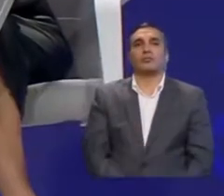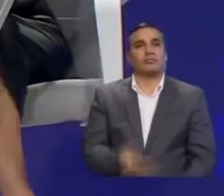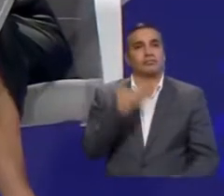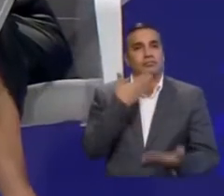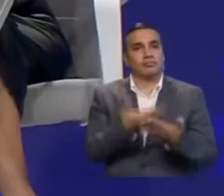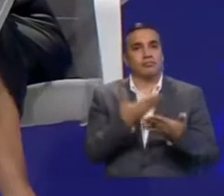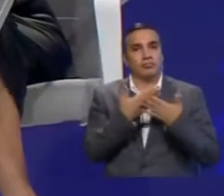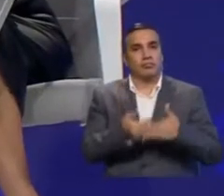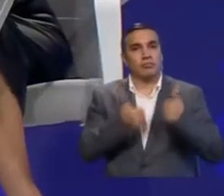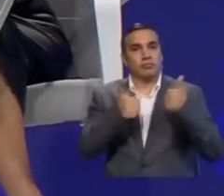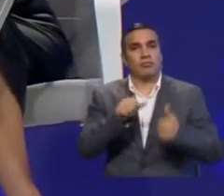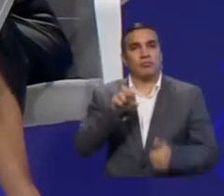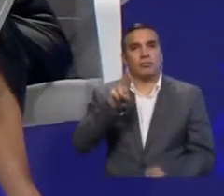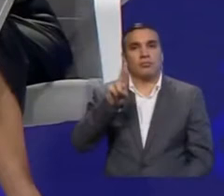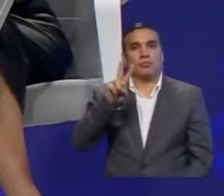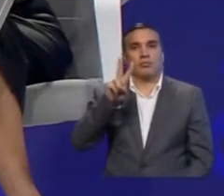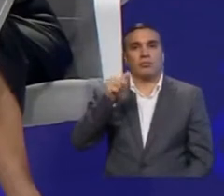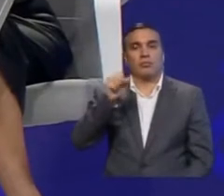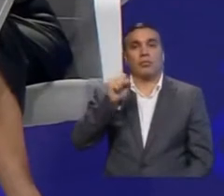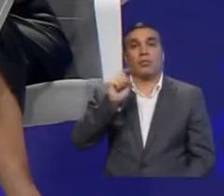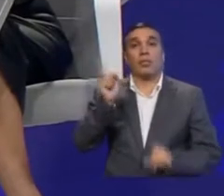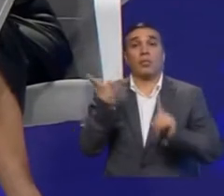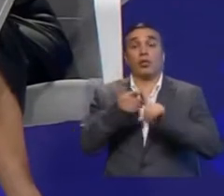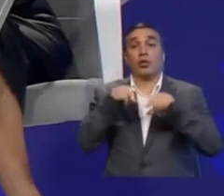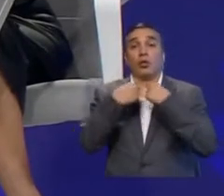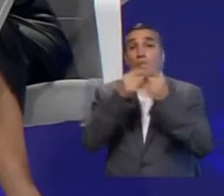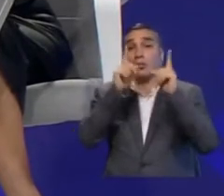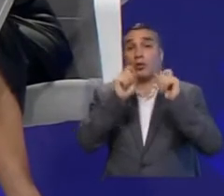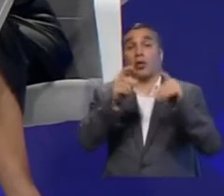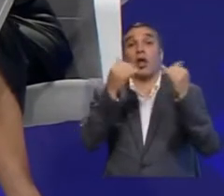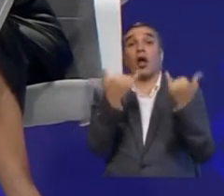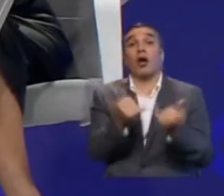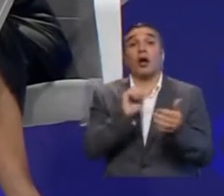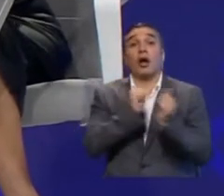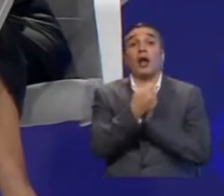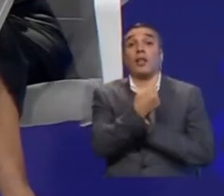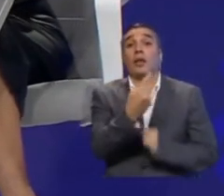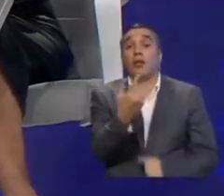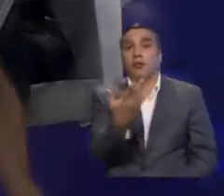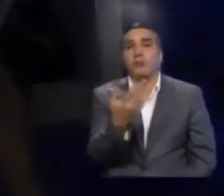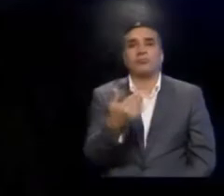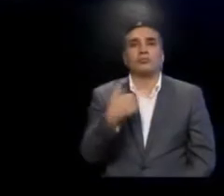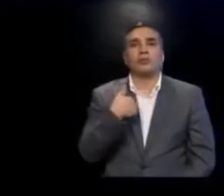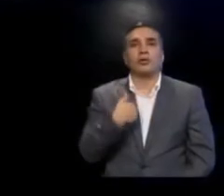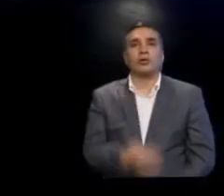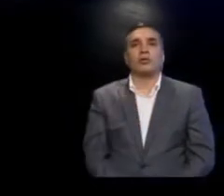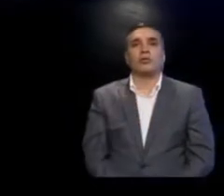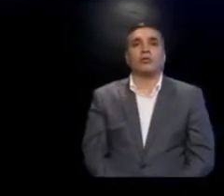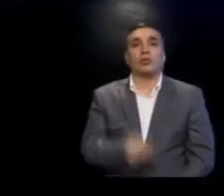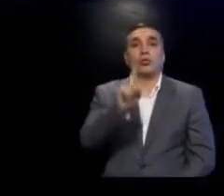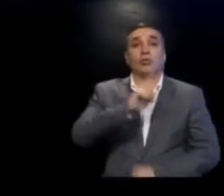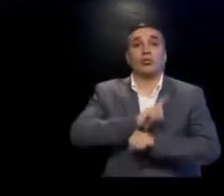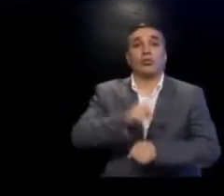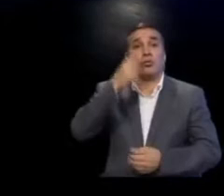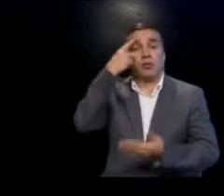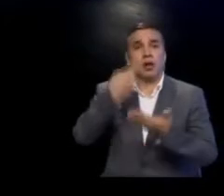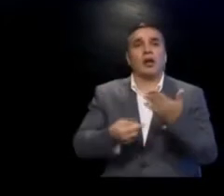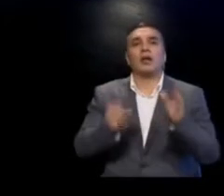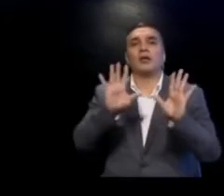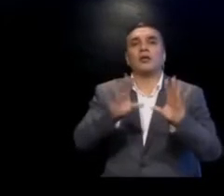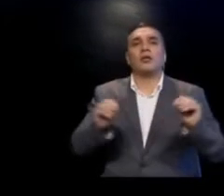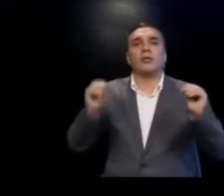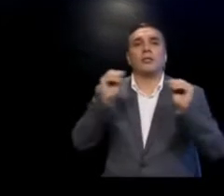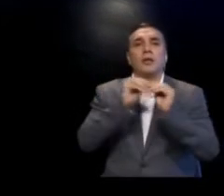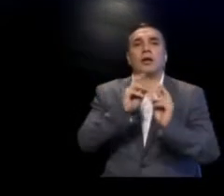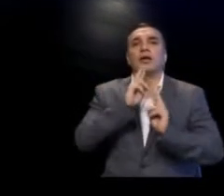Con el candidato Herbas hemos concluido nuestra primera ronda de preguntas. Ahora cada candidato va a tener un minuto para ampliar